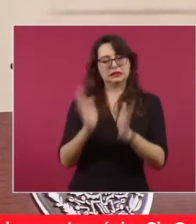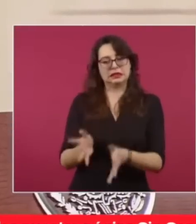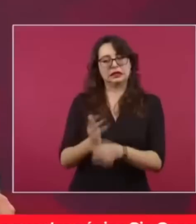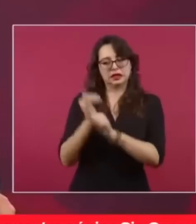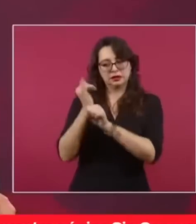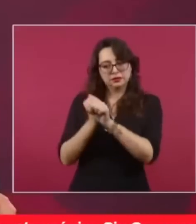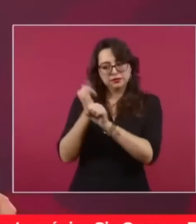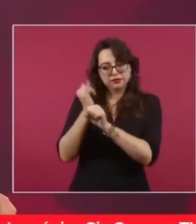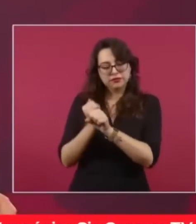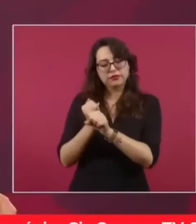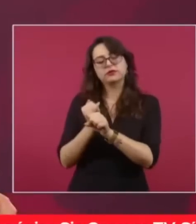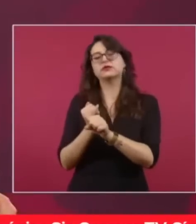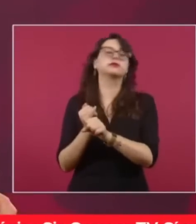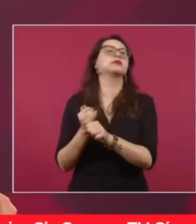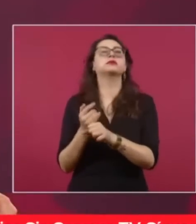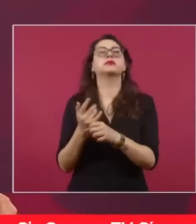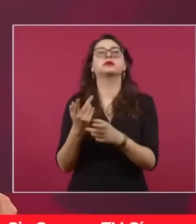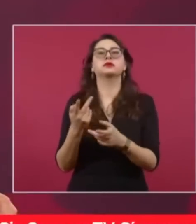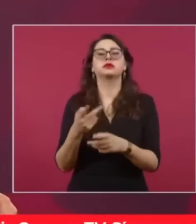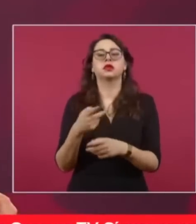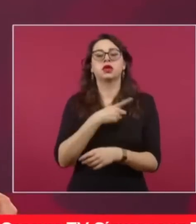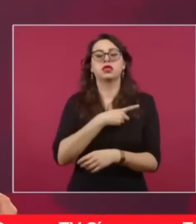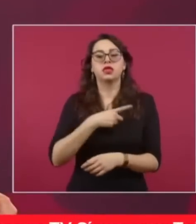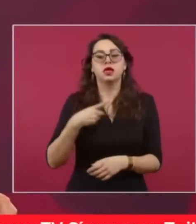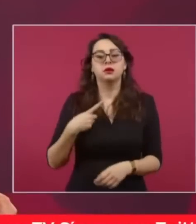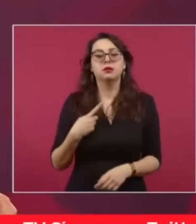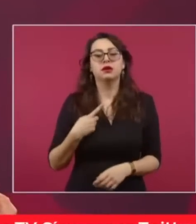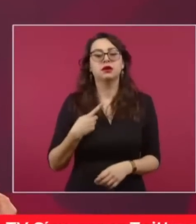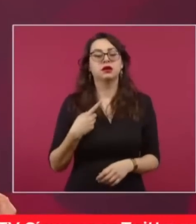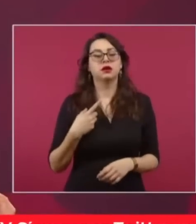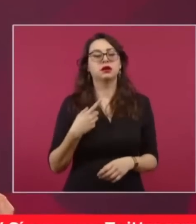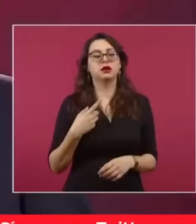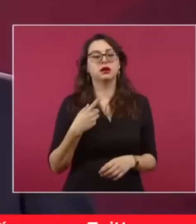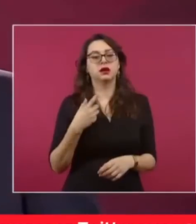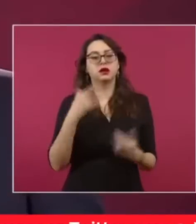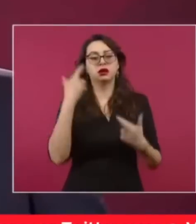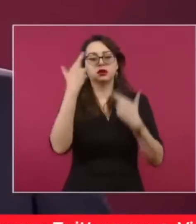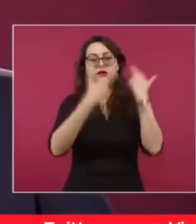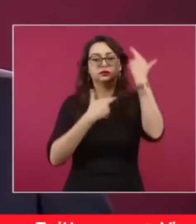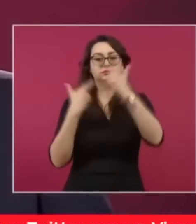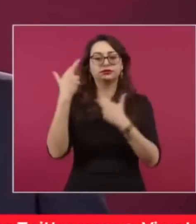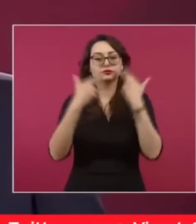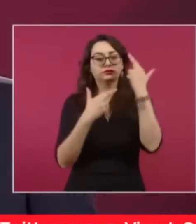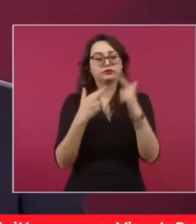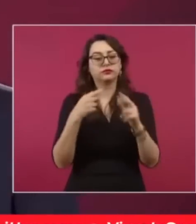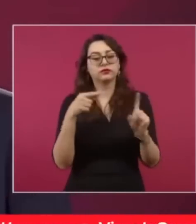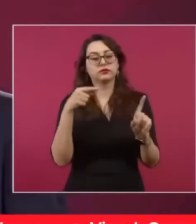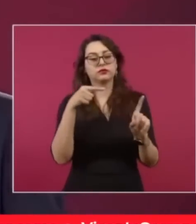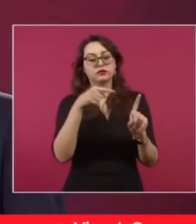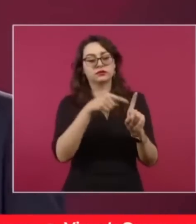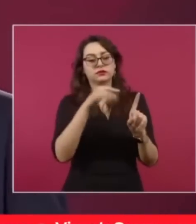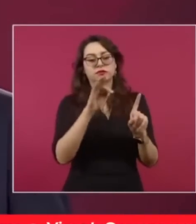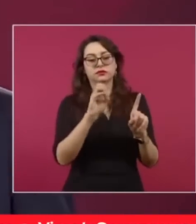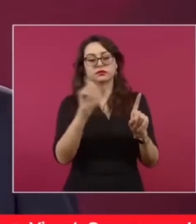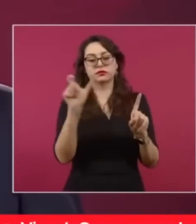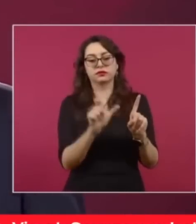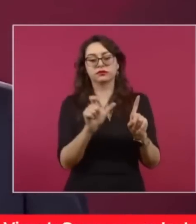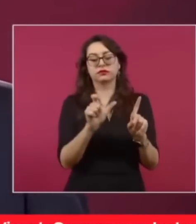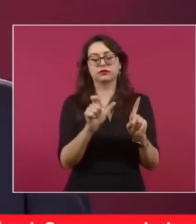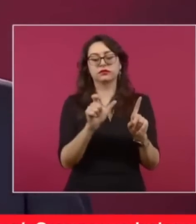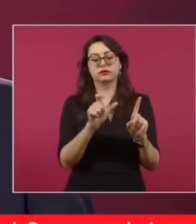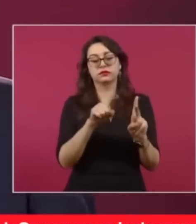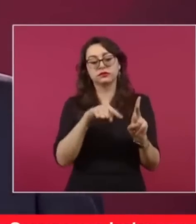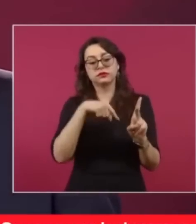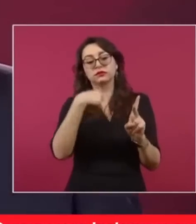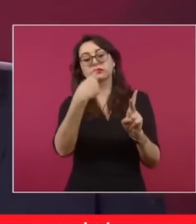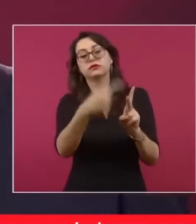nuevo el ejercicio de la mañanera, ¿no? También hablabas, bueno, pues de esta oposición, esos conservadores que evidentemente pues no